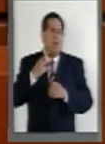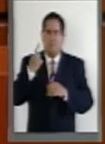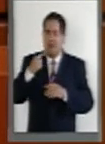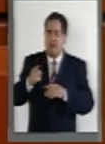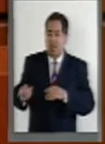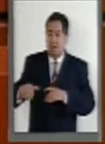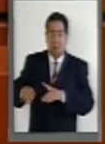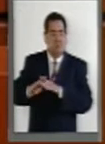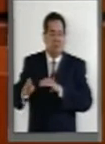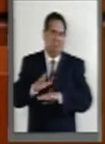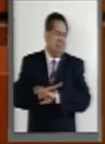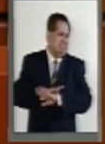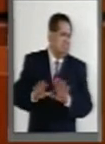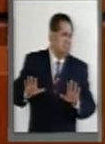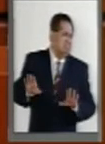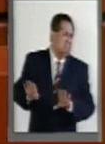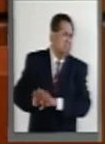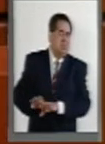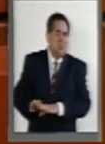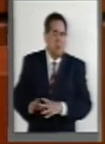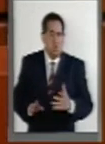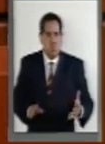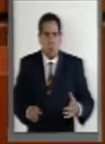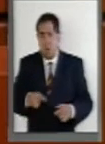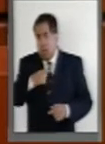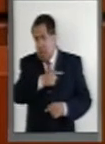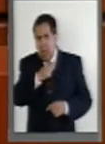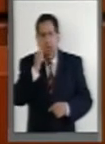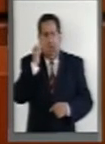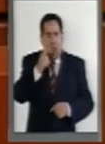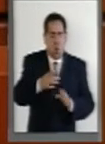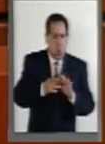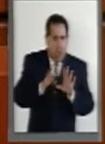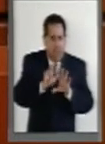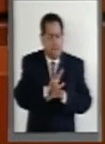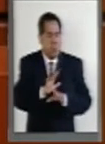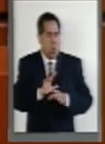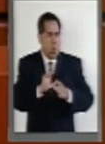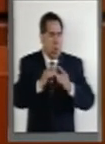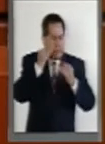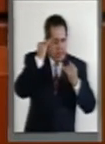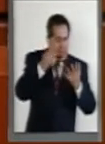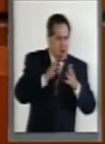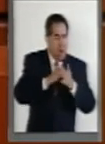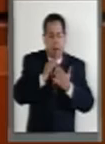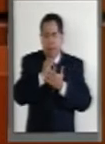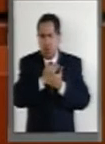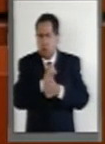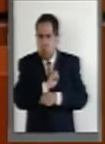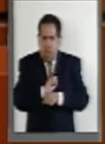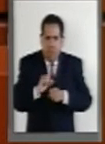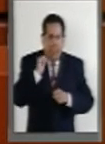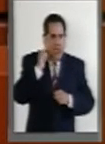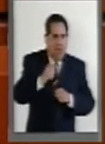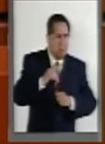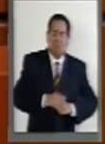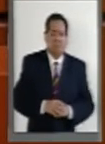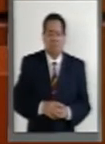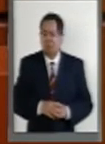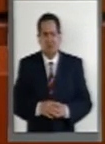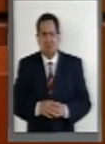antiinmigrante. En ningún punto modificó, matizó o suavizó sus